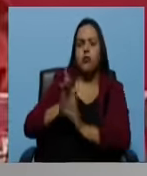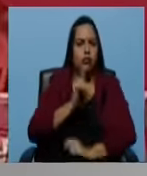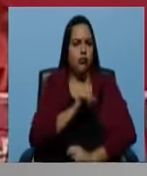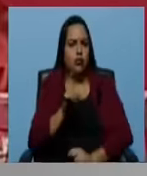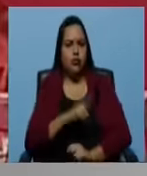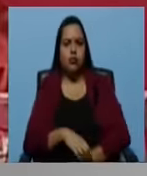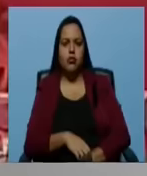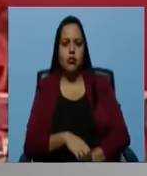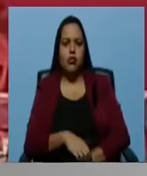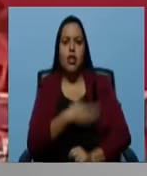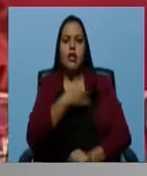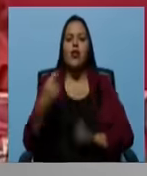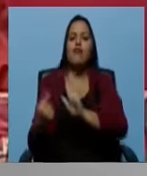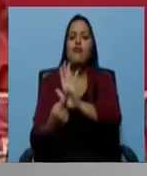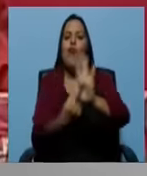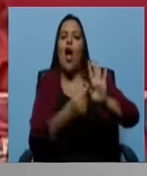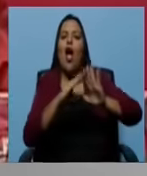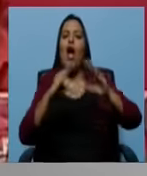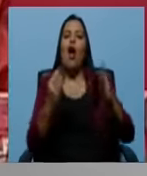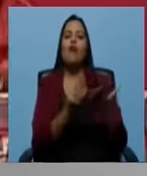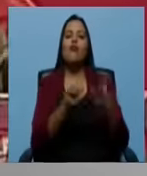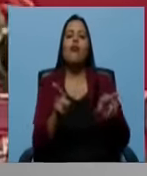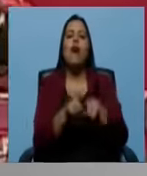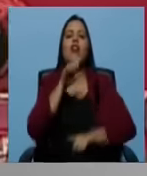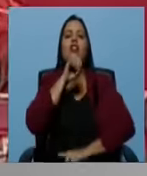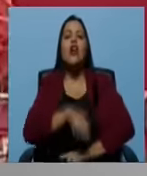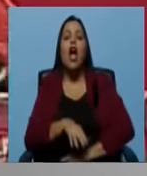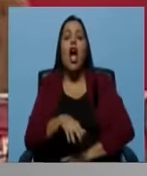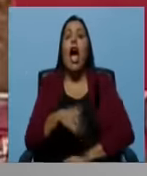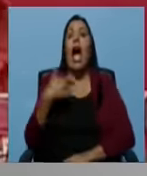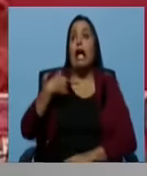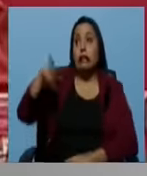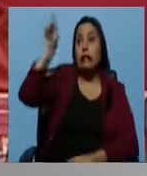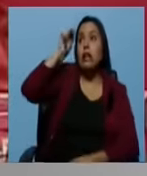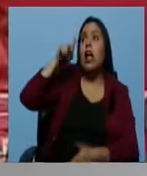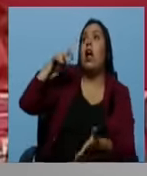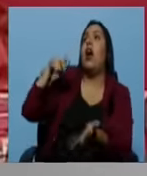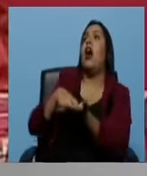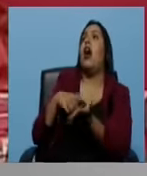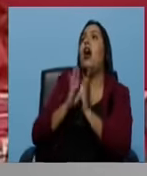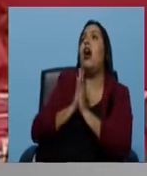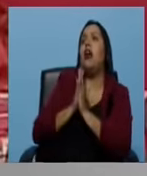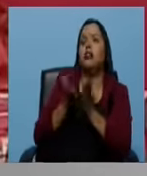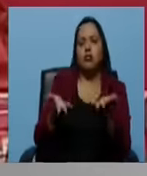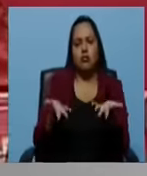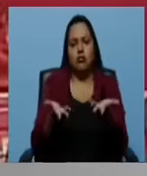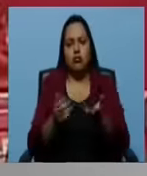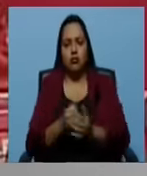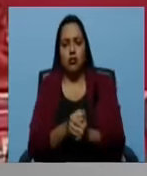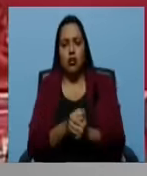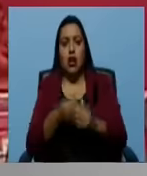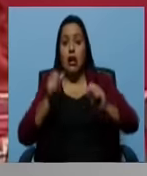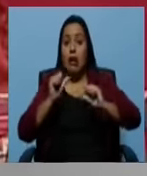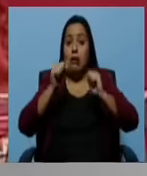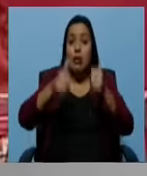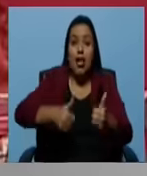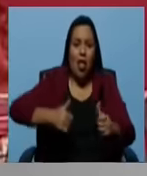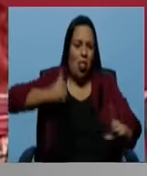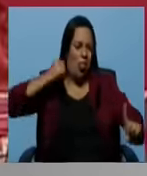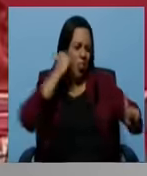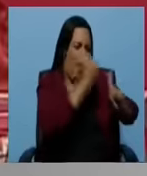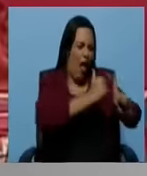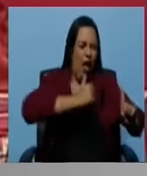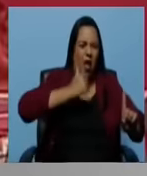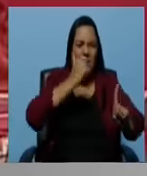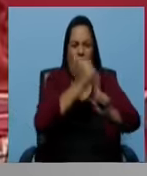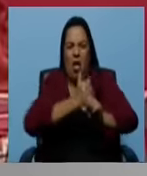Ustedes le quisieron vender al mundo como que ya nuestra gente se arrodillaba ante ellos. Y comenzaron a asesinarlos,